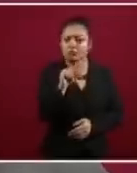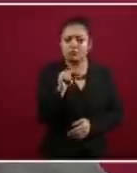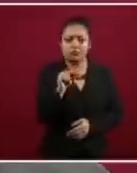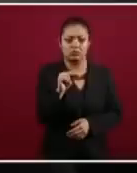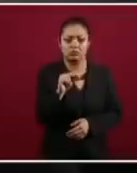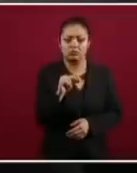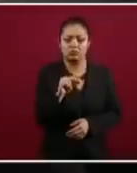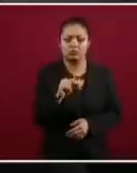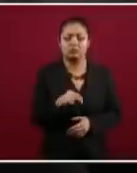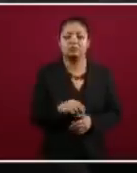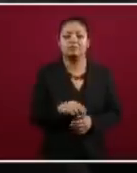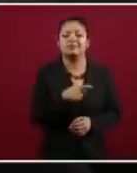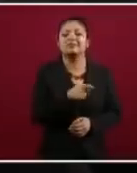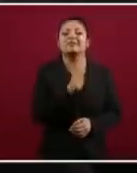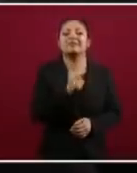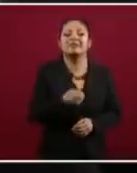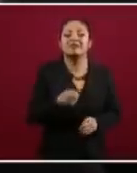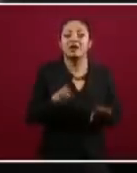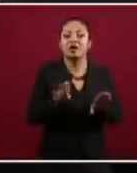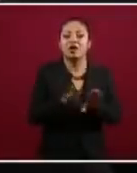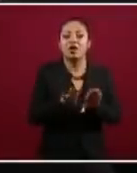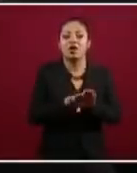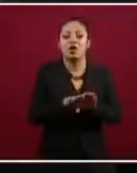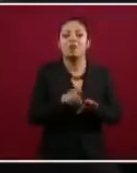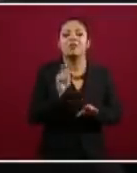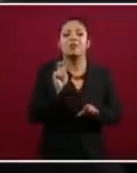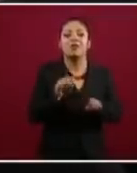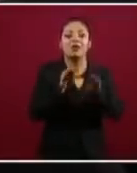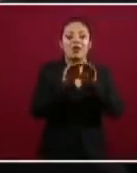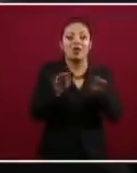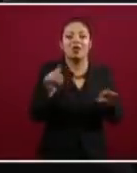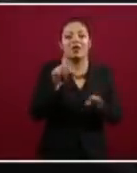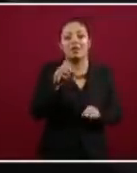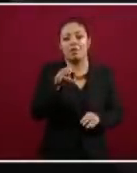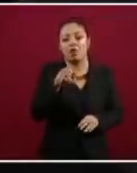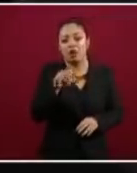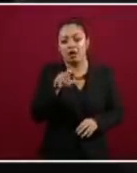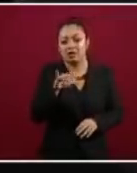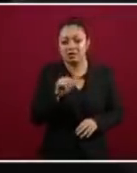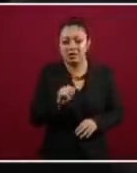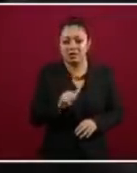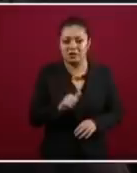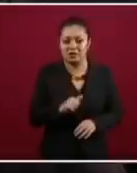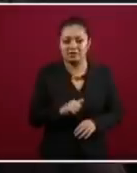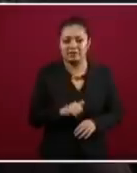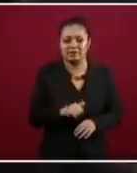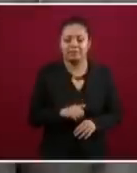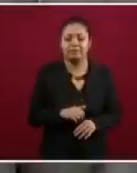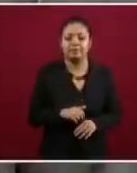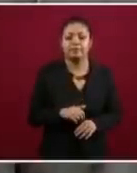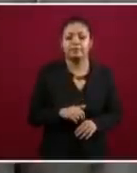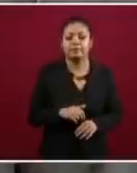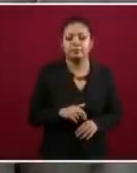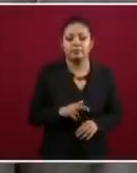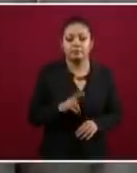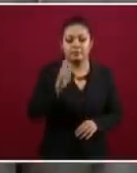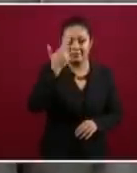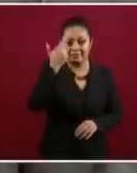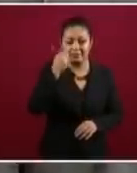Esto es un acto democrático. Cuando pusieron en el Istmo